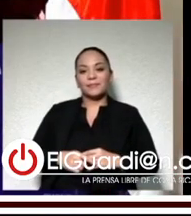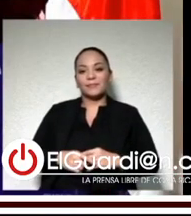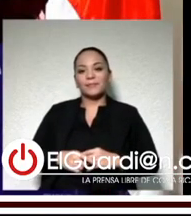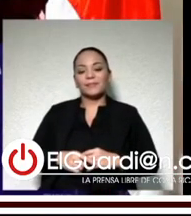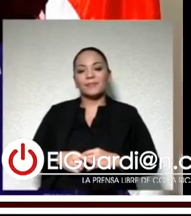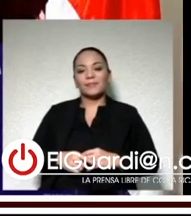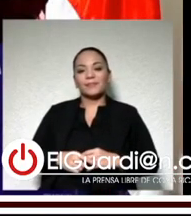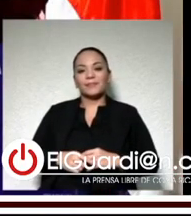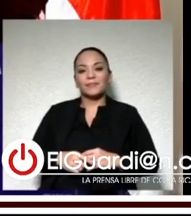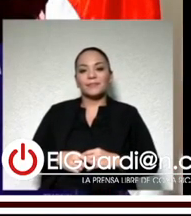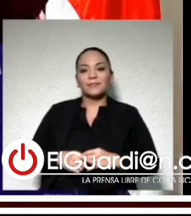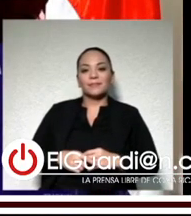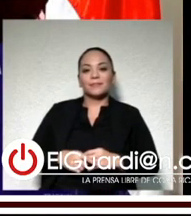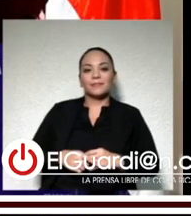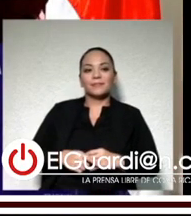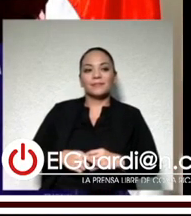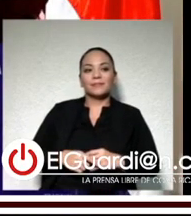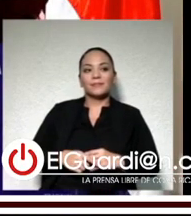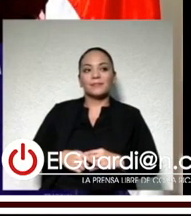Sí, señor.